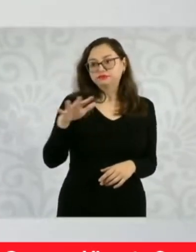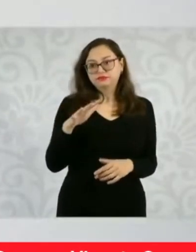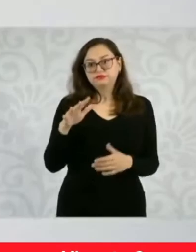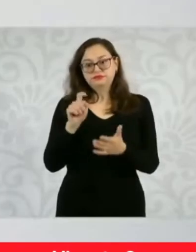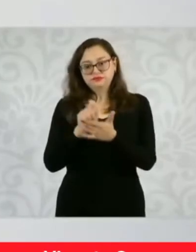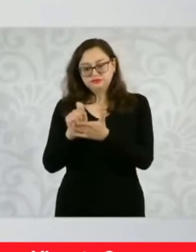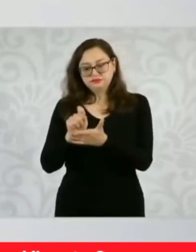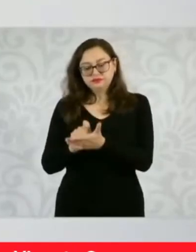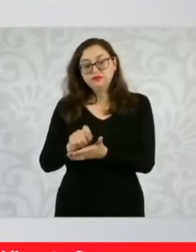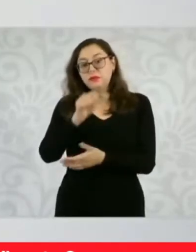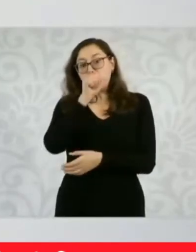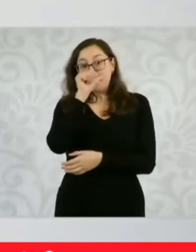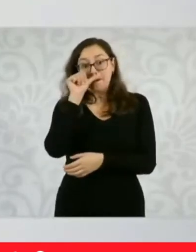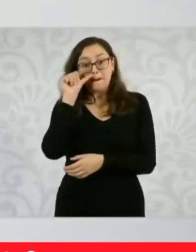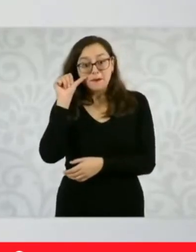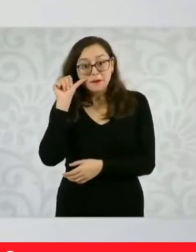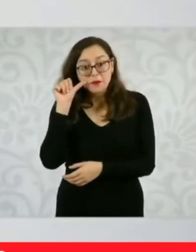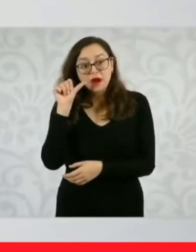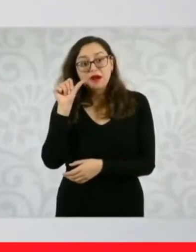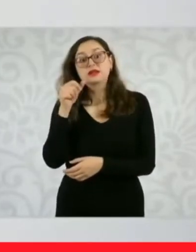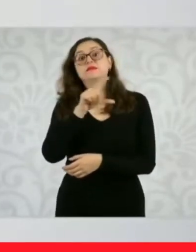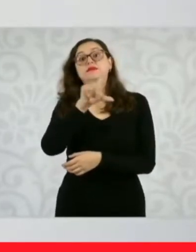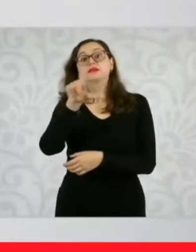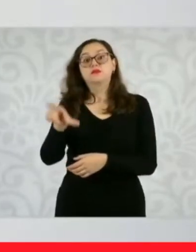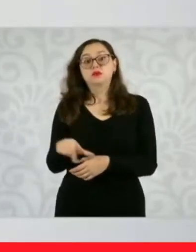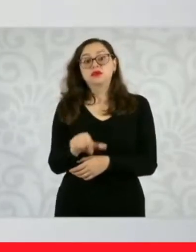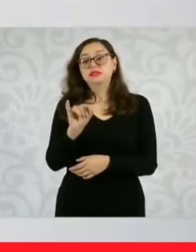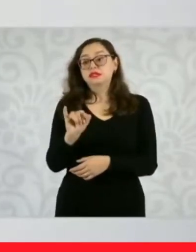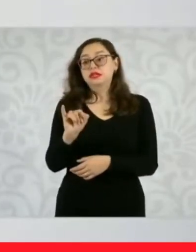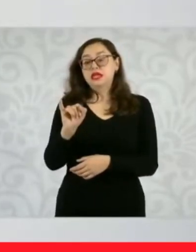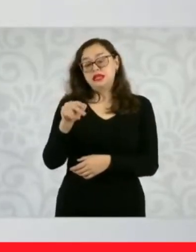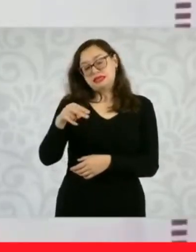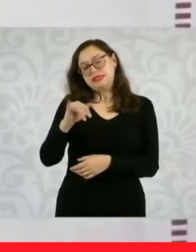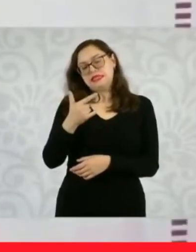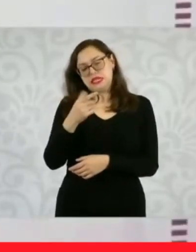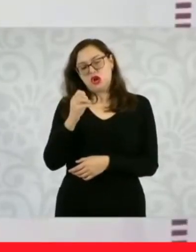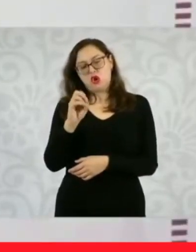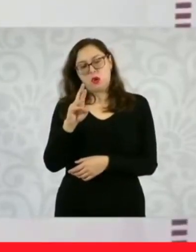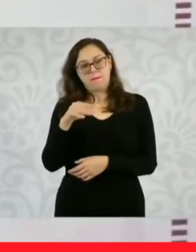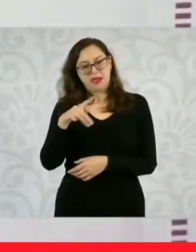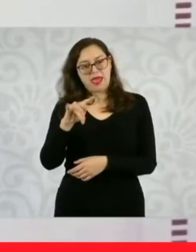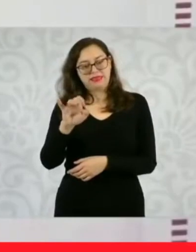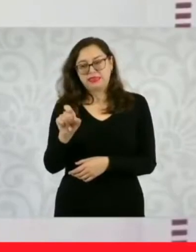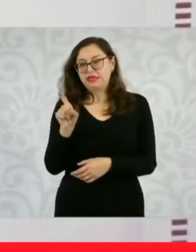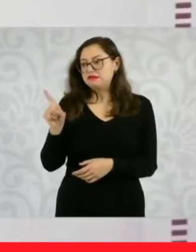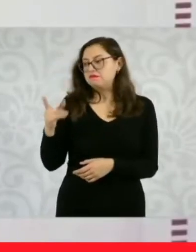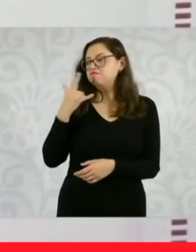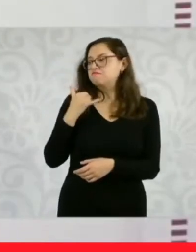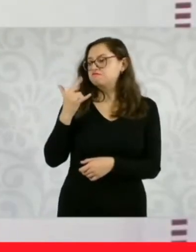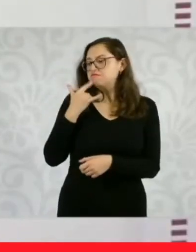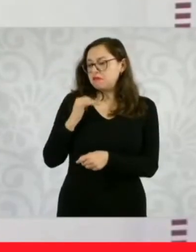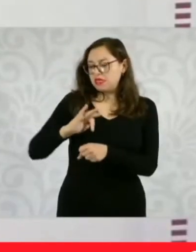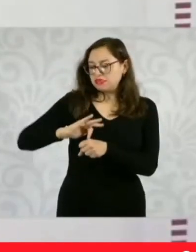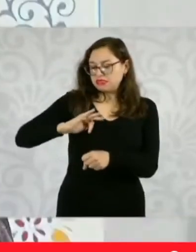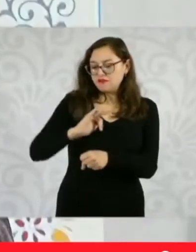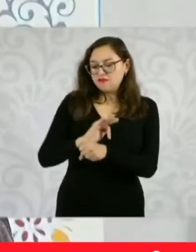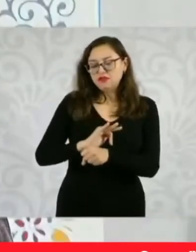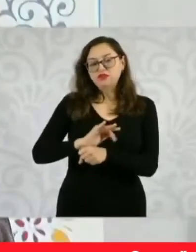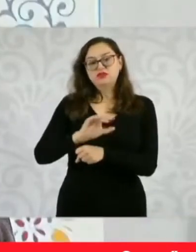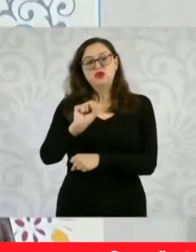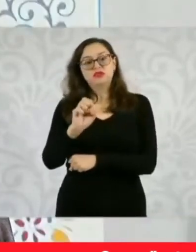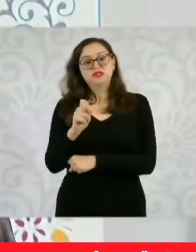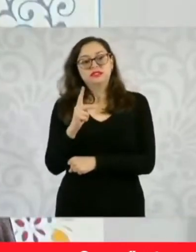Juárez, pero particularmente en Ignacio Ramírez el Nigromante, un gran defensor de la educación pública,